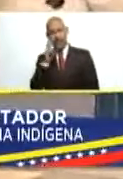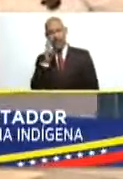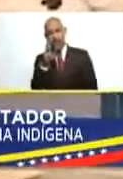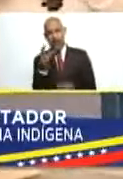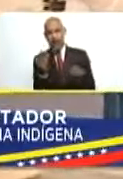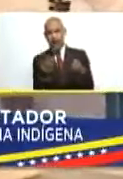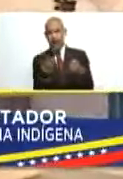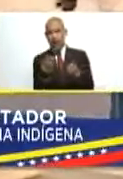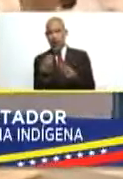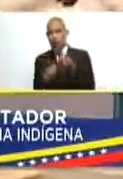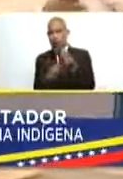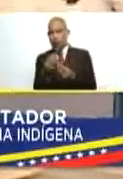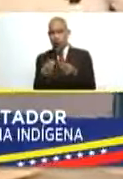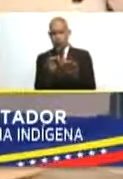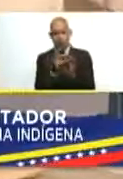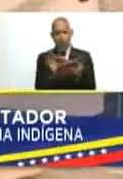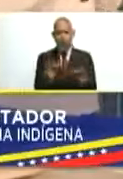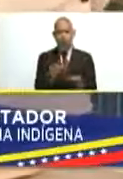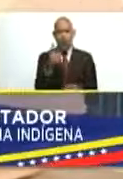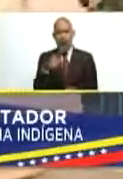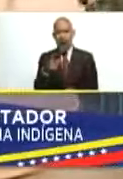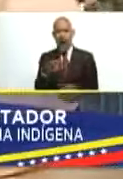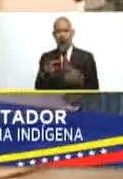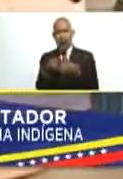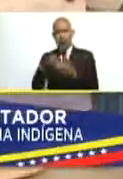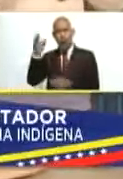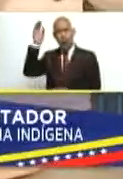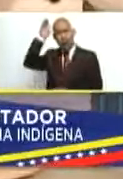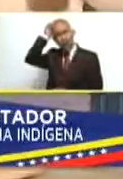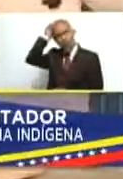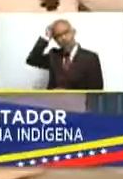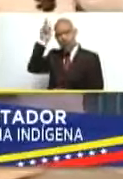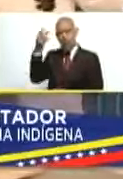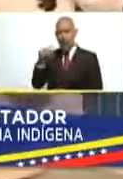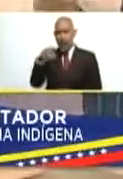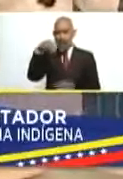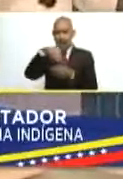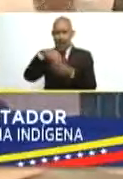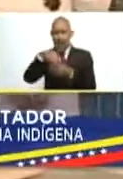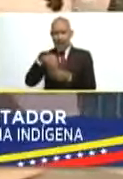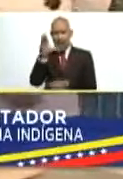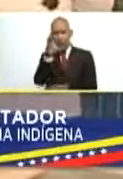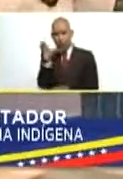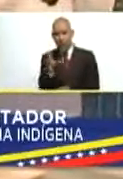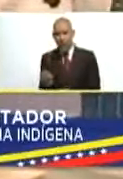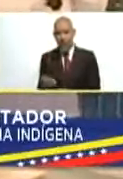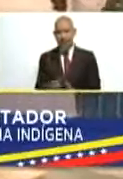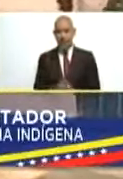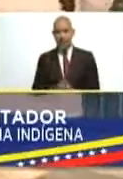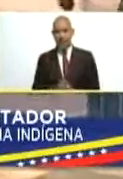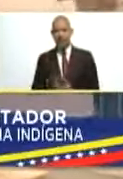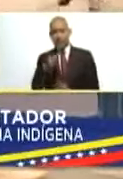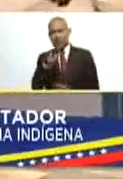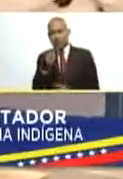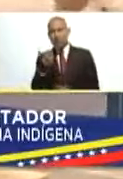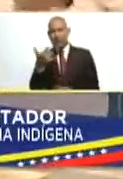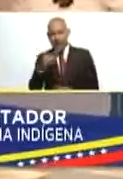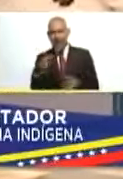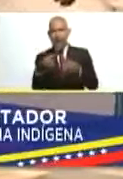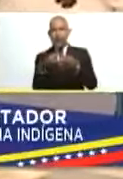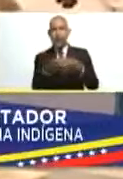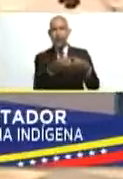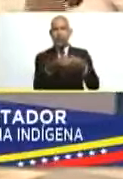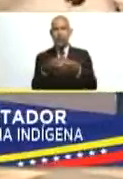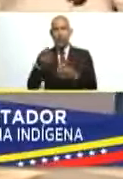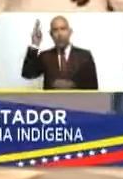más. Ahí están nuestros hermanos indígenas, nuestros hermanos Pemón, nuestros hermanos Acahuayos, Arahuacos, Guarao, en toda